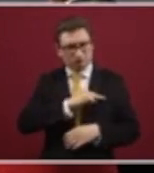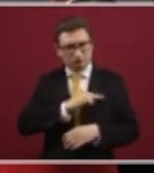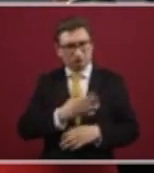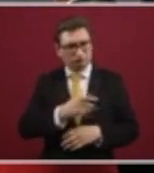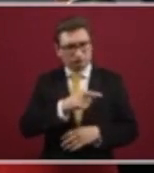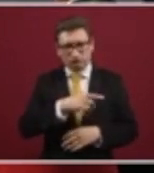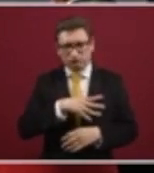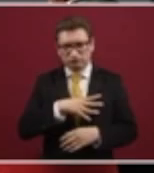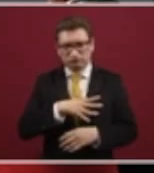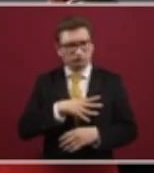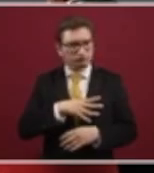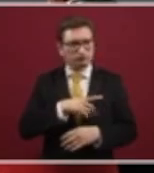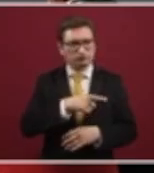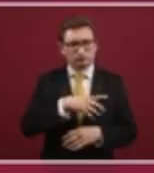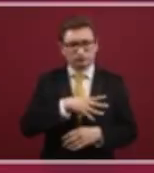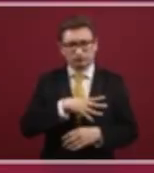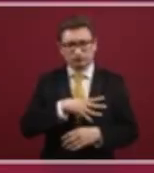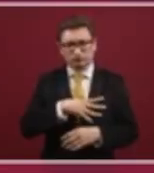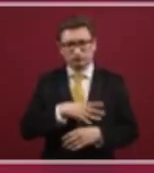¿No tienen por ahí